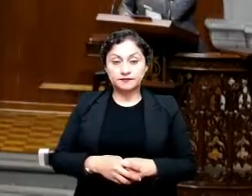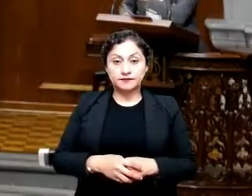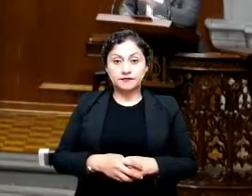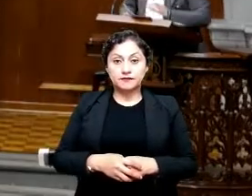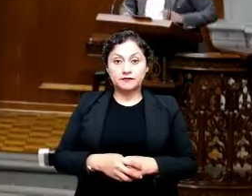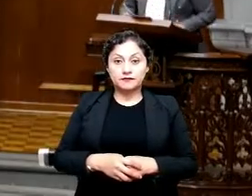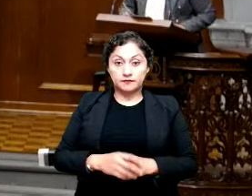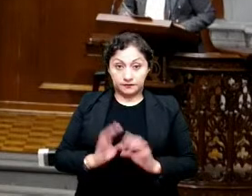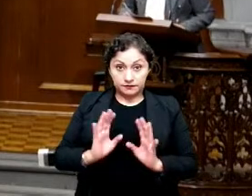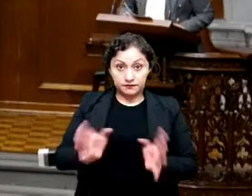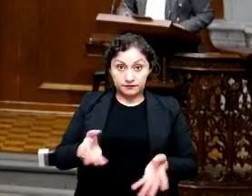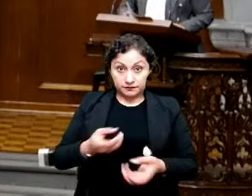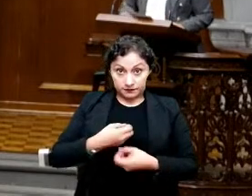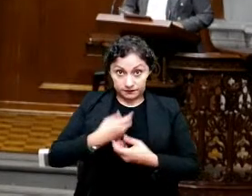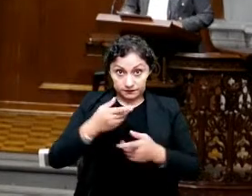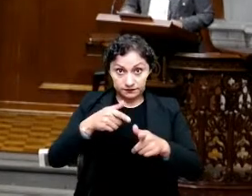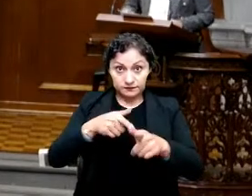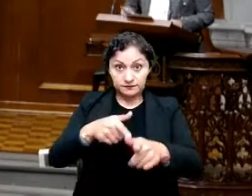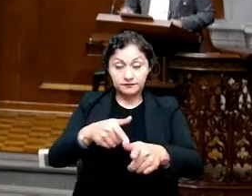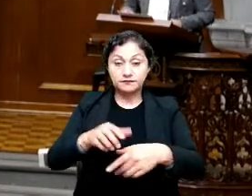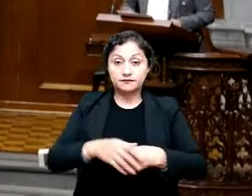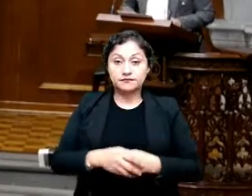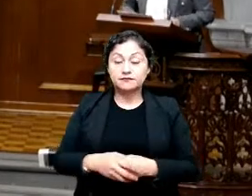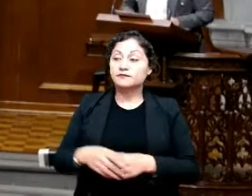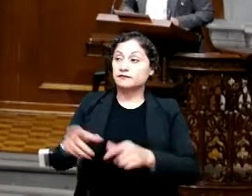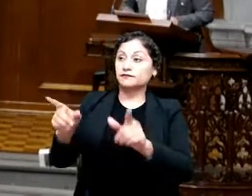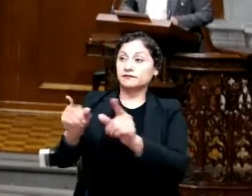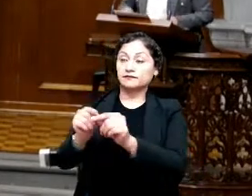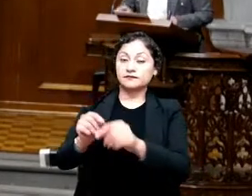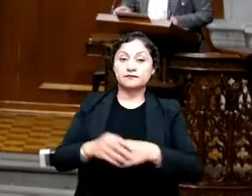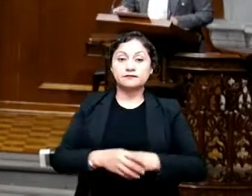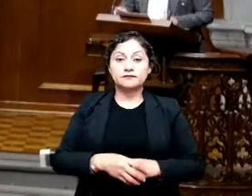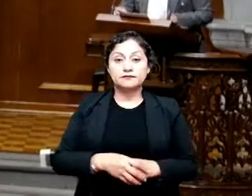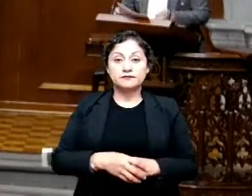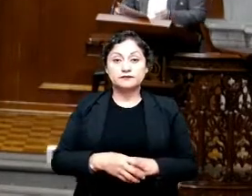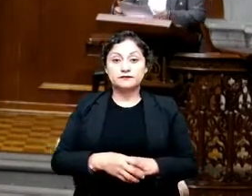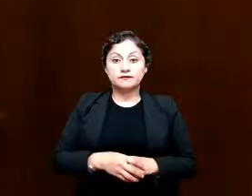¿Ya puedo hablar? Concluya, por favor, diputada.